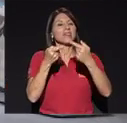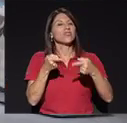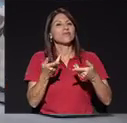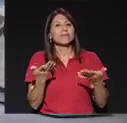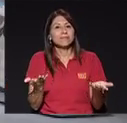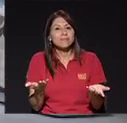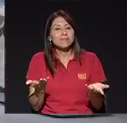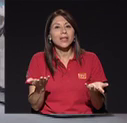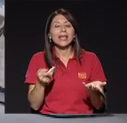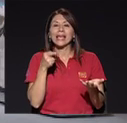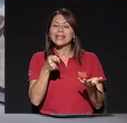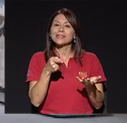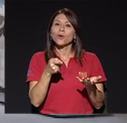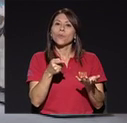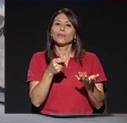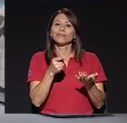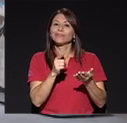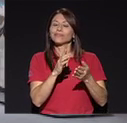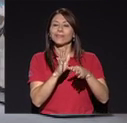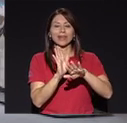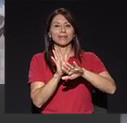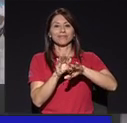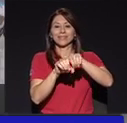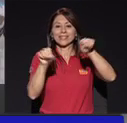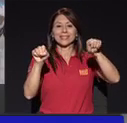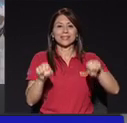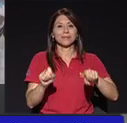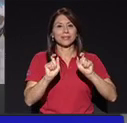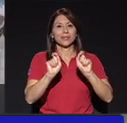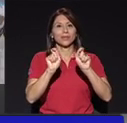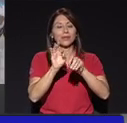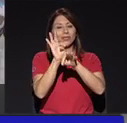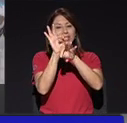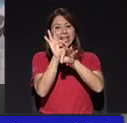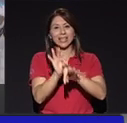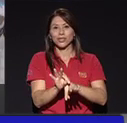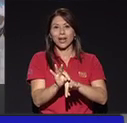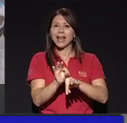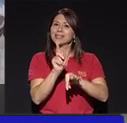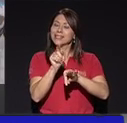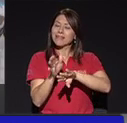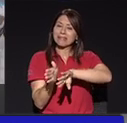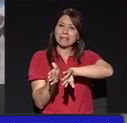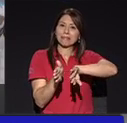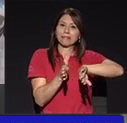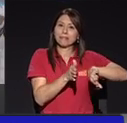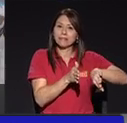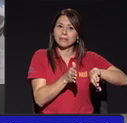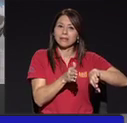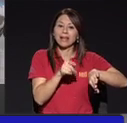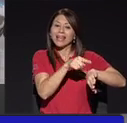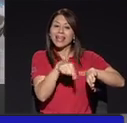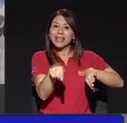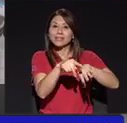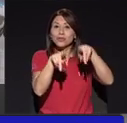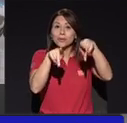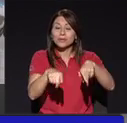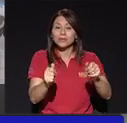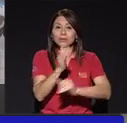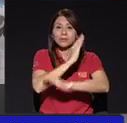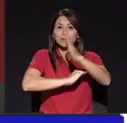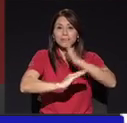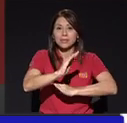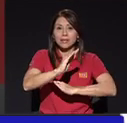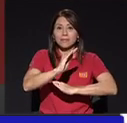es precisamente romper con sistemas educativos tradicionales en los que las personas con alguna discapacidad, pero